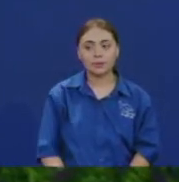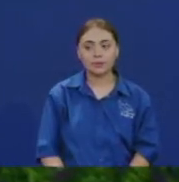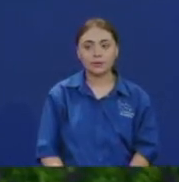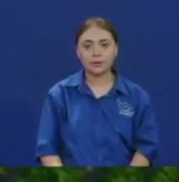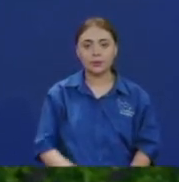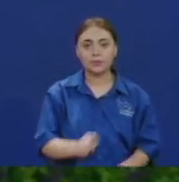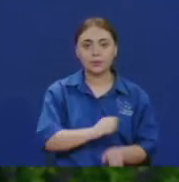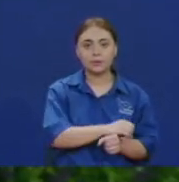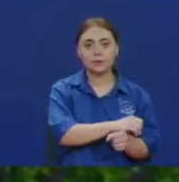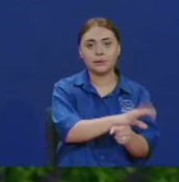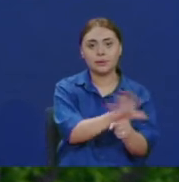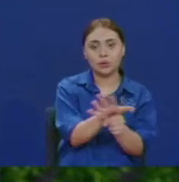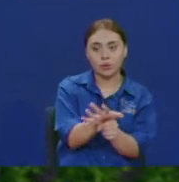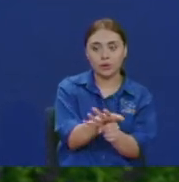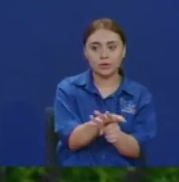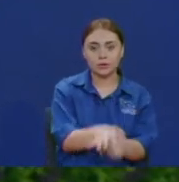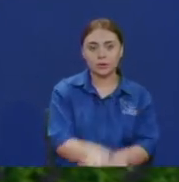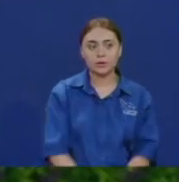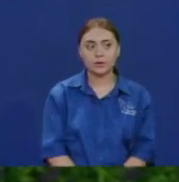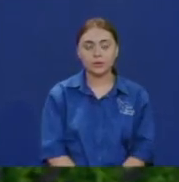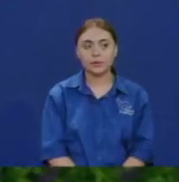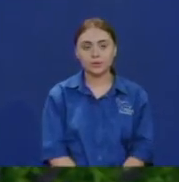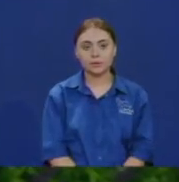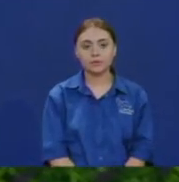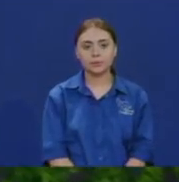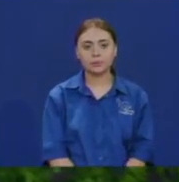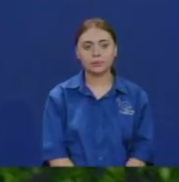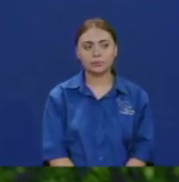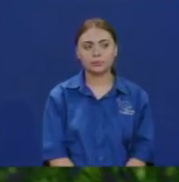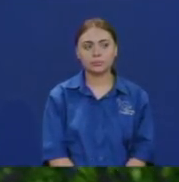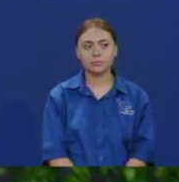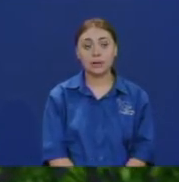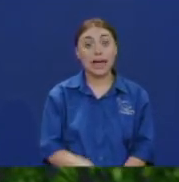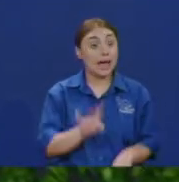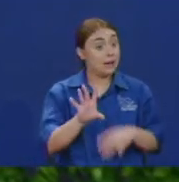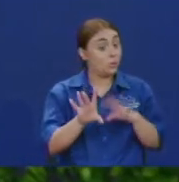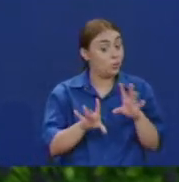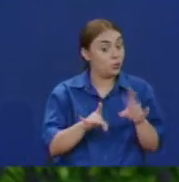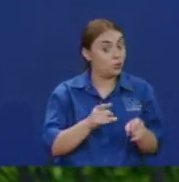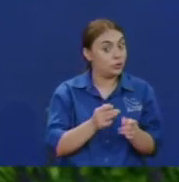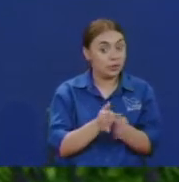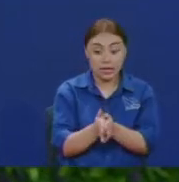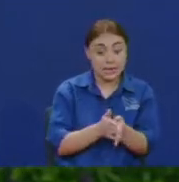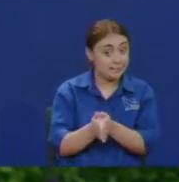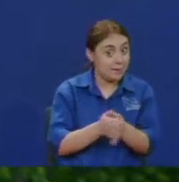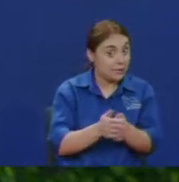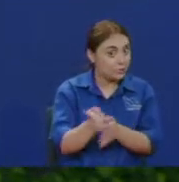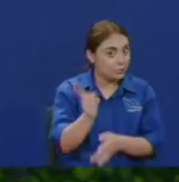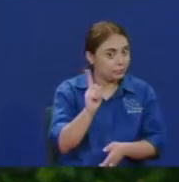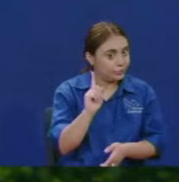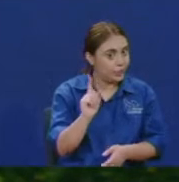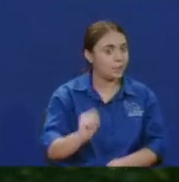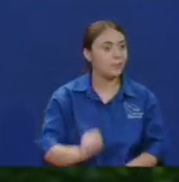ciertas enseñanzas. Por ejemplo, algunos que no se lavaban las manos